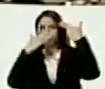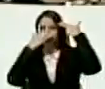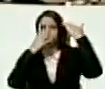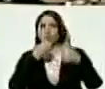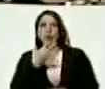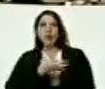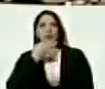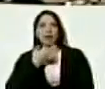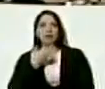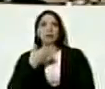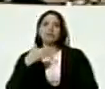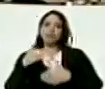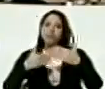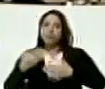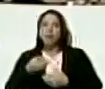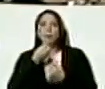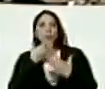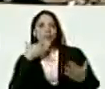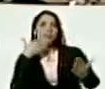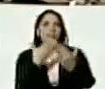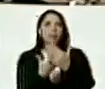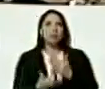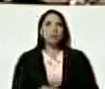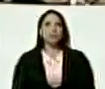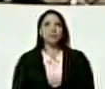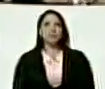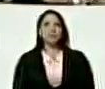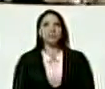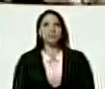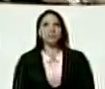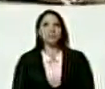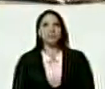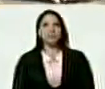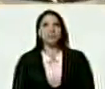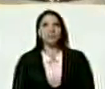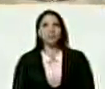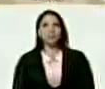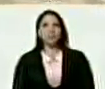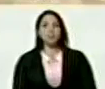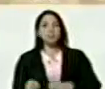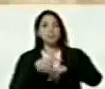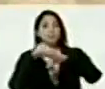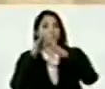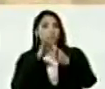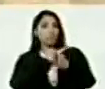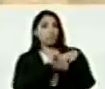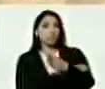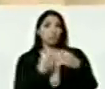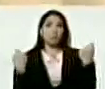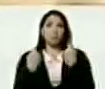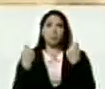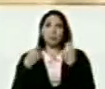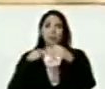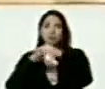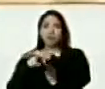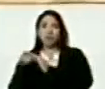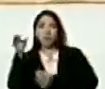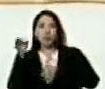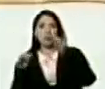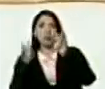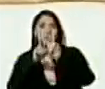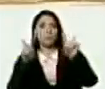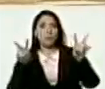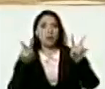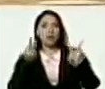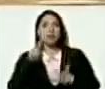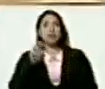tardes. Muchas gracias. Bien, escuchamos palabras del ministro del Poder Popular para las Relaciones Interiores, Justicia y Paz, Néstor Luis